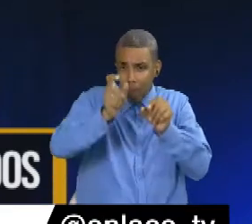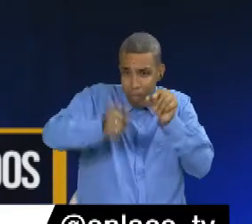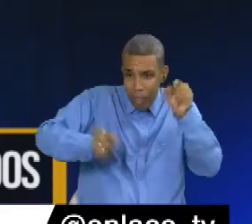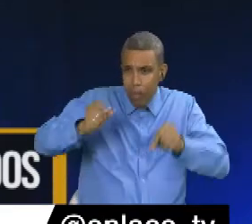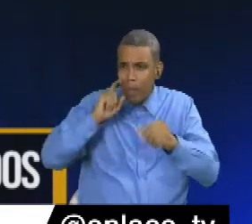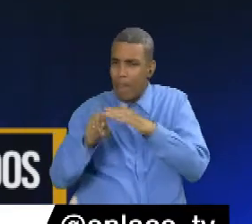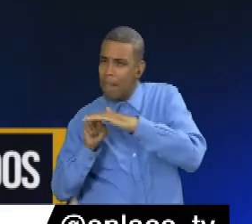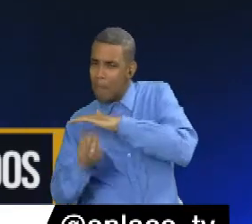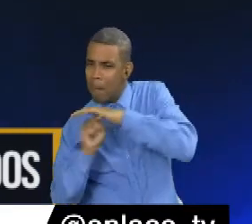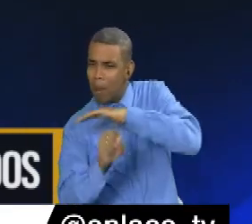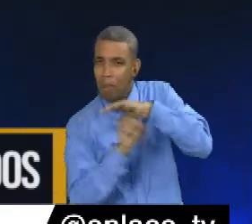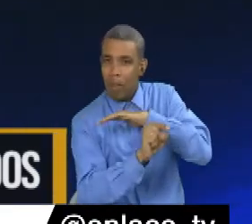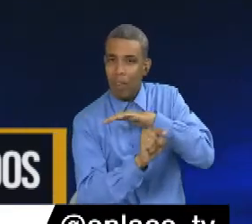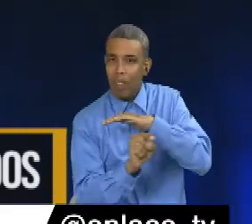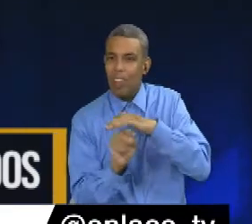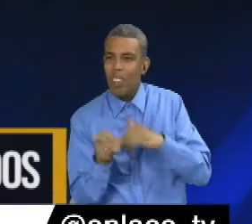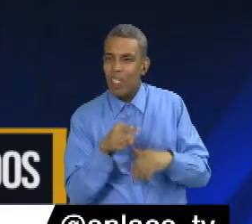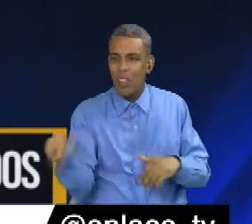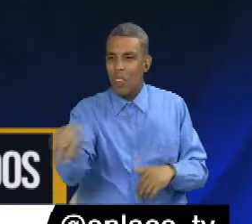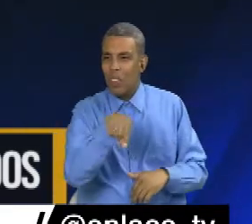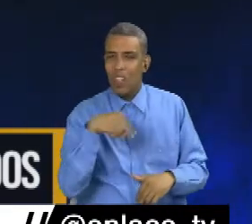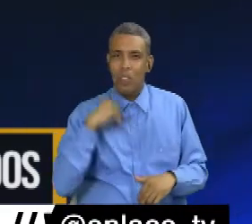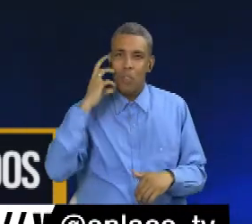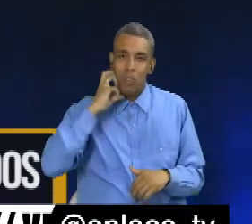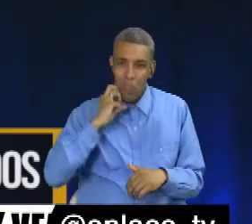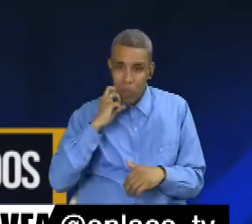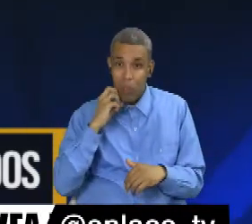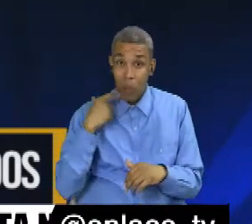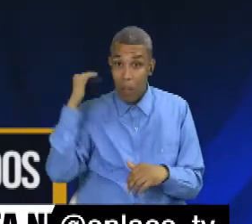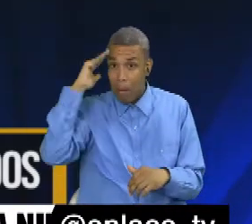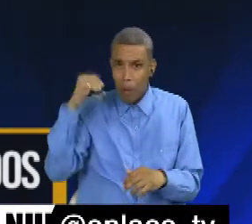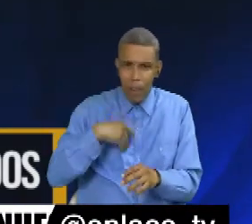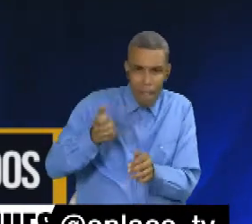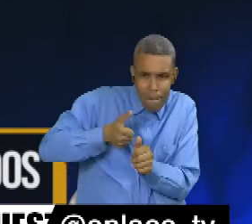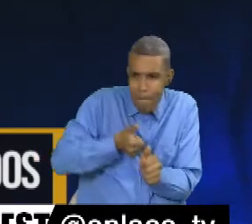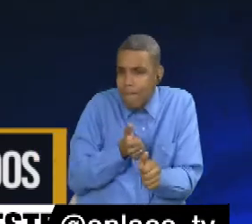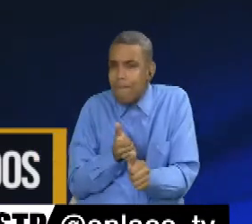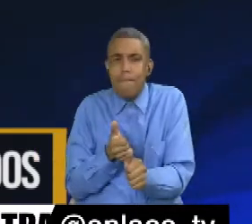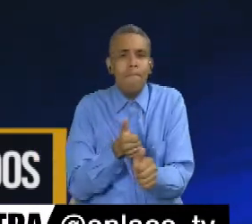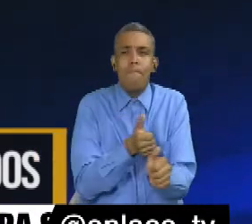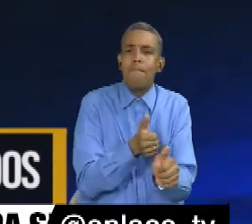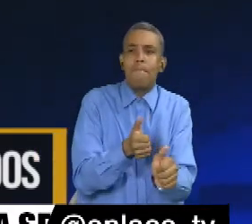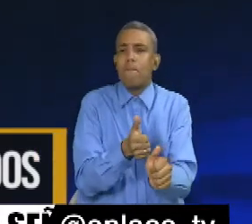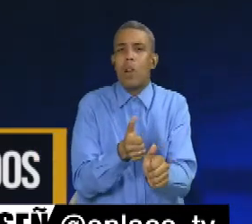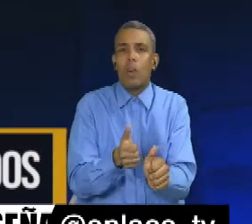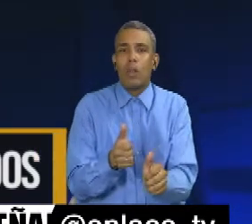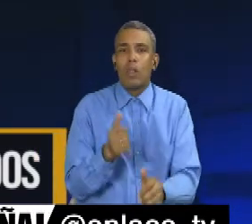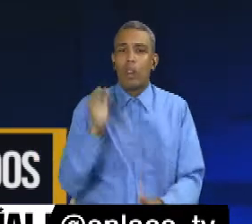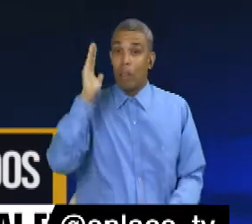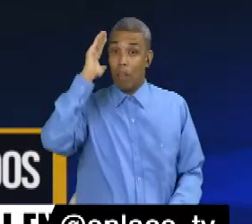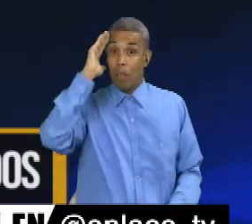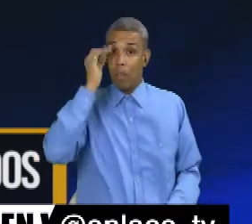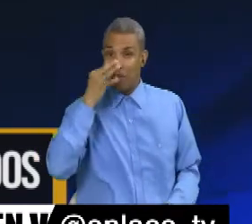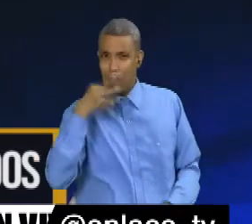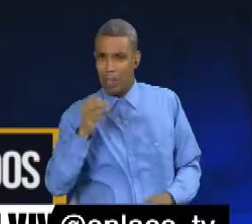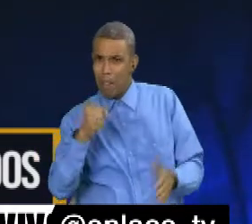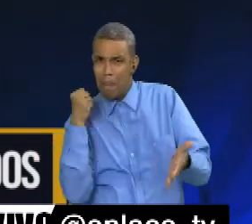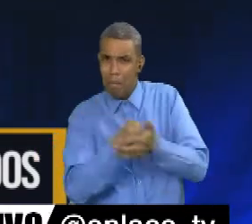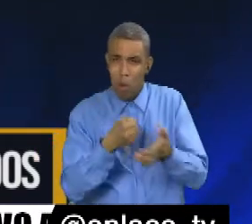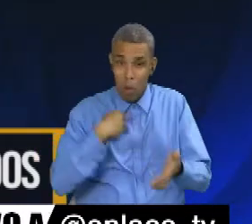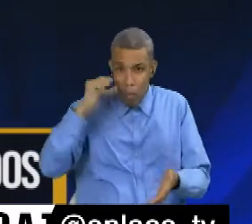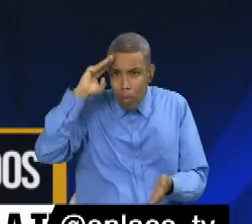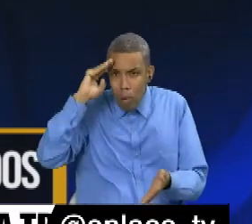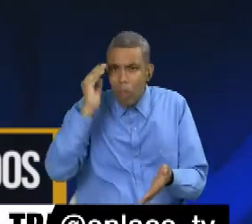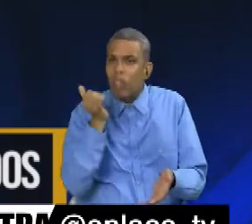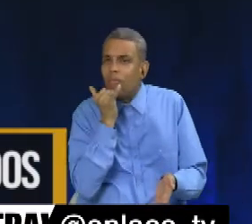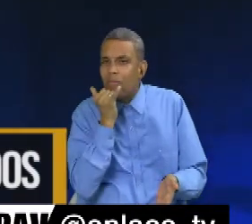dijo habían cometido un robo en la Comuna 4. En el operativo de captura, Enlace Noticias conoció de un accidente de tránsito en el que